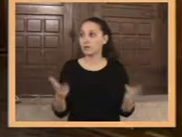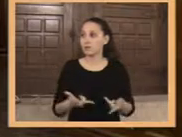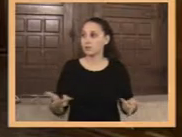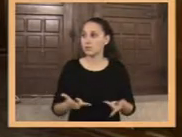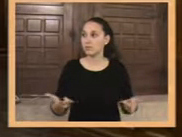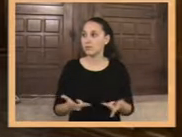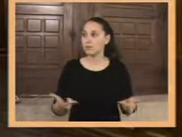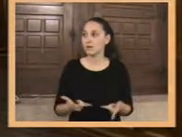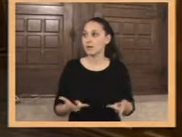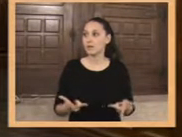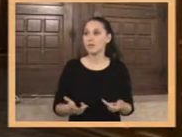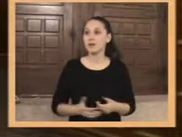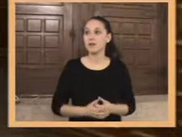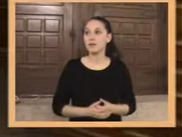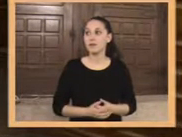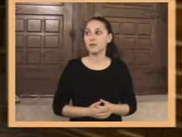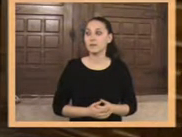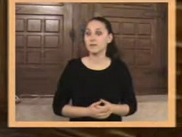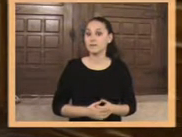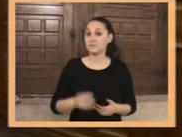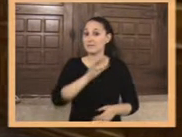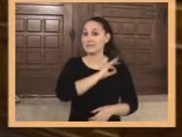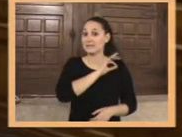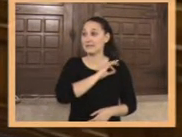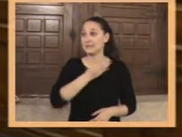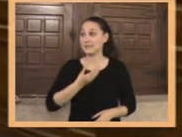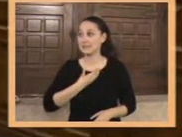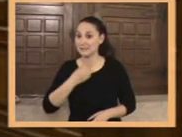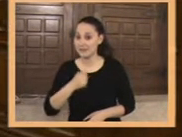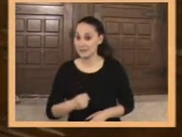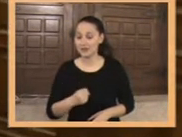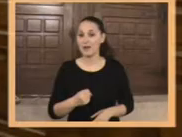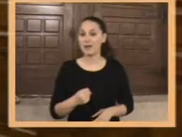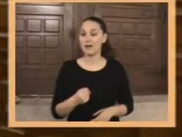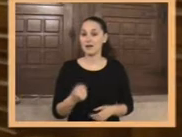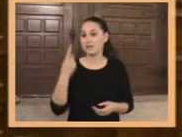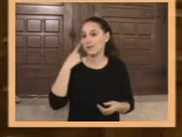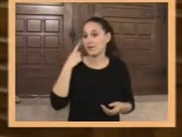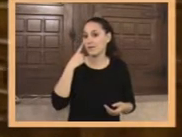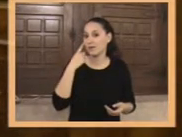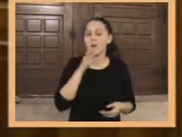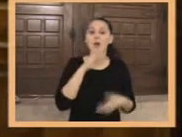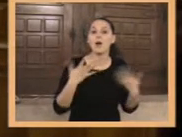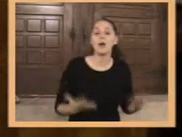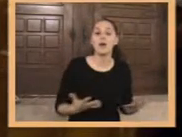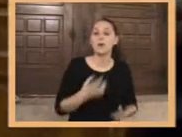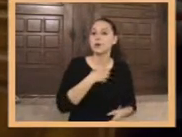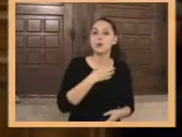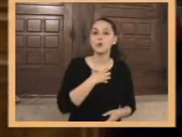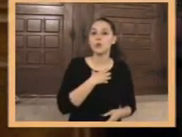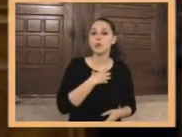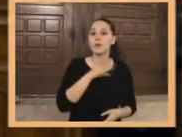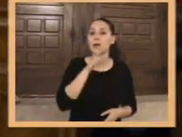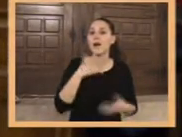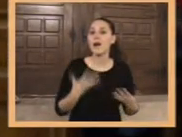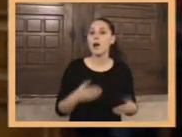debate urgente. Legalmente. Vamos a ver, señor alcalde. Que legalmente eso no es posible. Vamos a votar la urgencia y después debatimos el fondo.